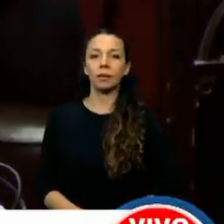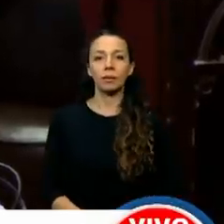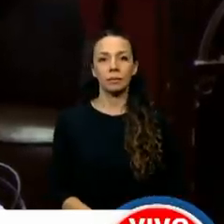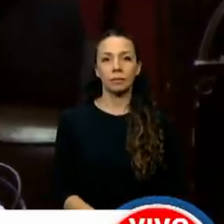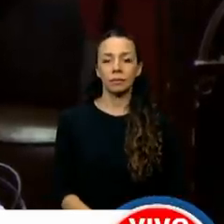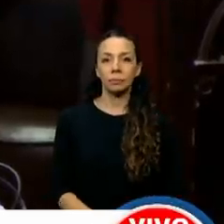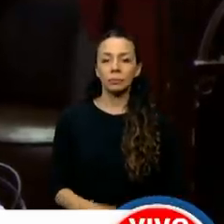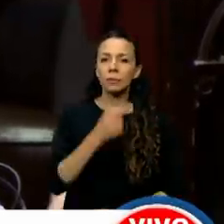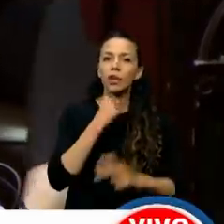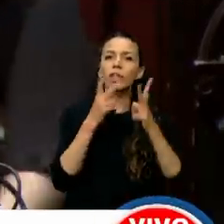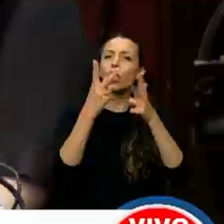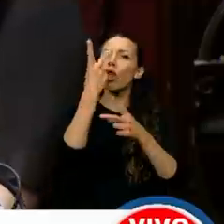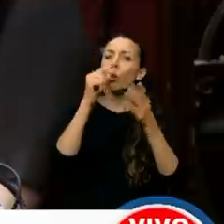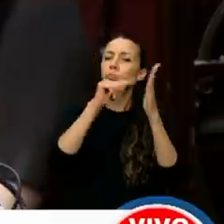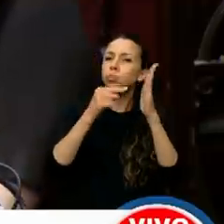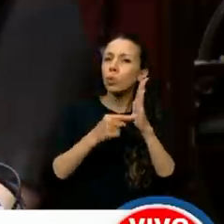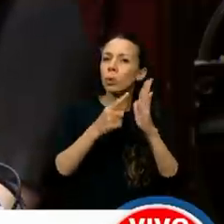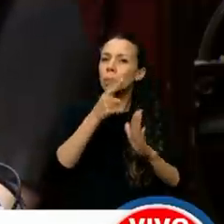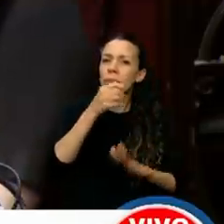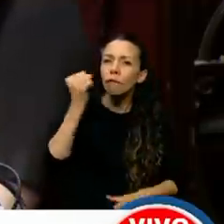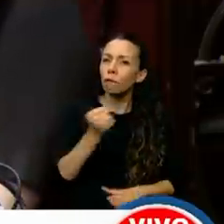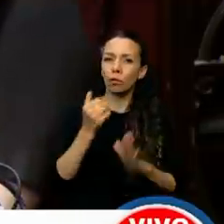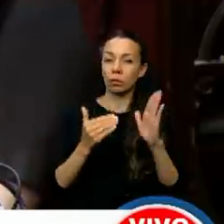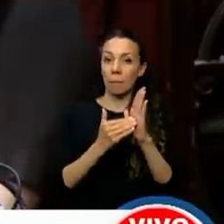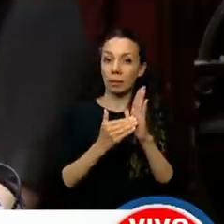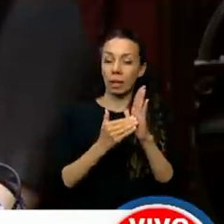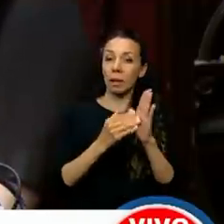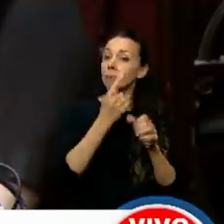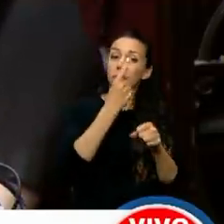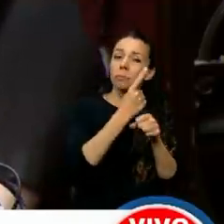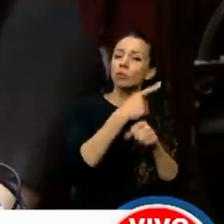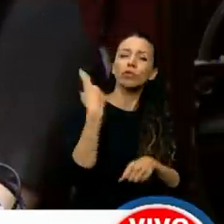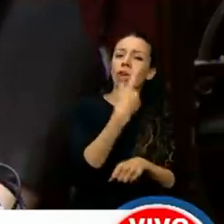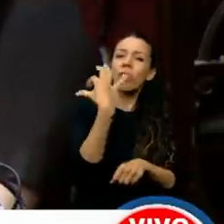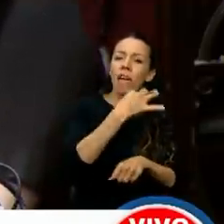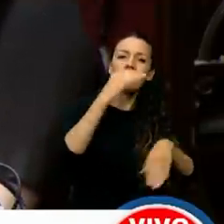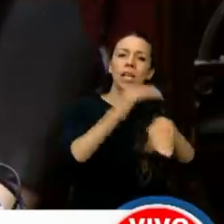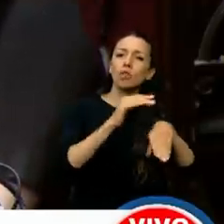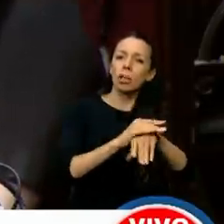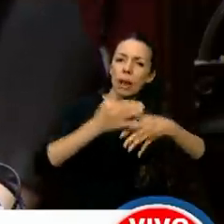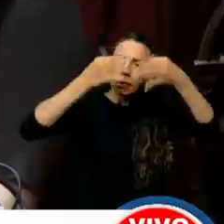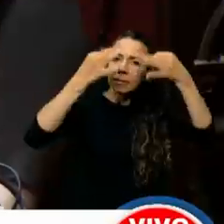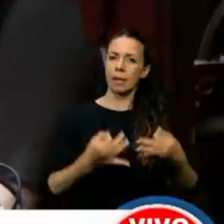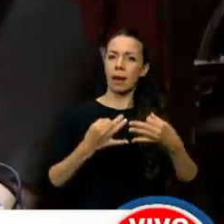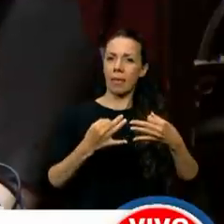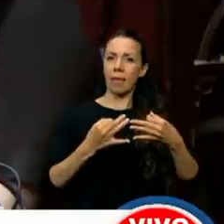me parece fundamental primero la responsabilidad y la seriedad que tenemos que tener como